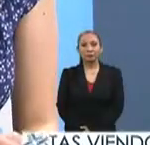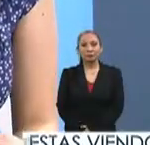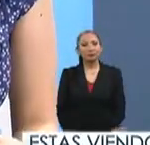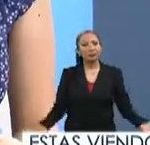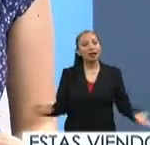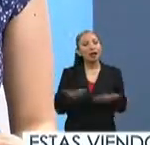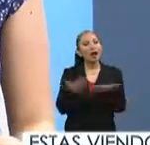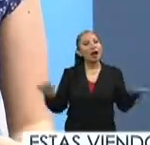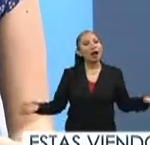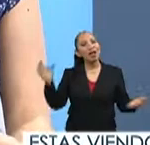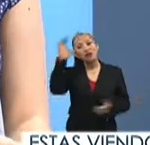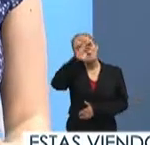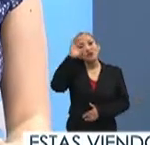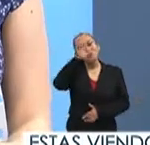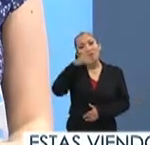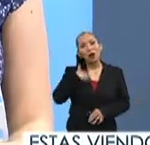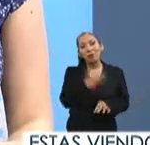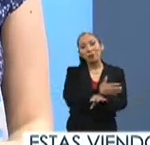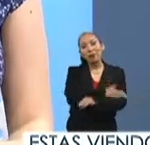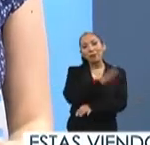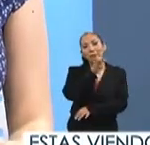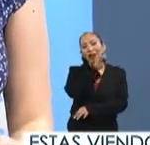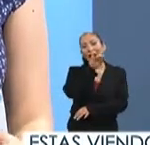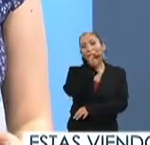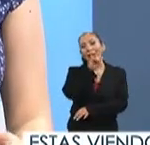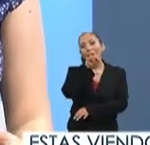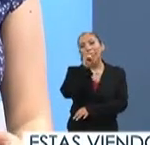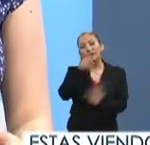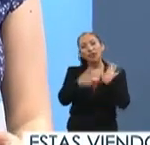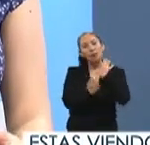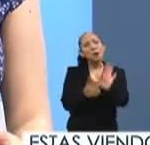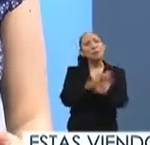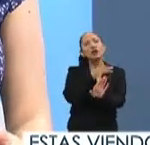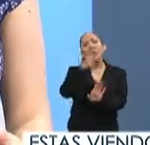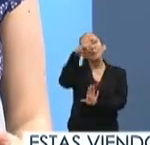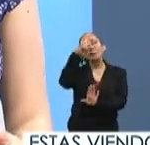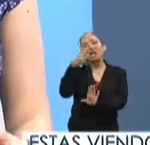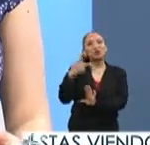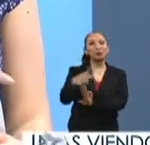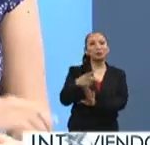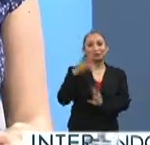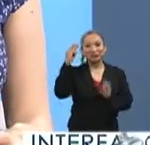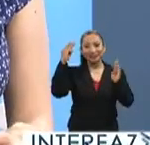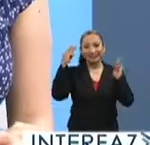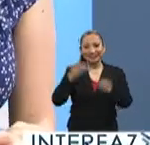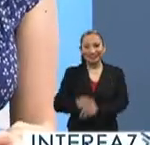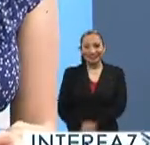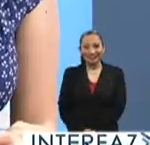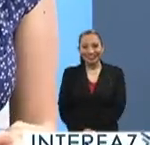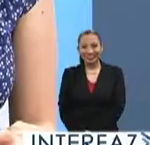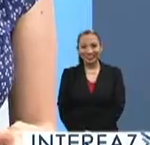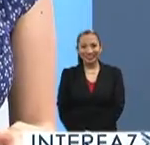Llegó el momento de la cultura y nuestro compañero Benjamín Aparicio nos muestra por qué México es tu museo.